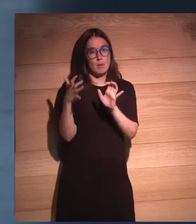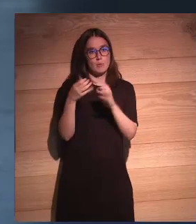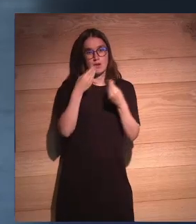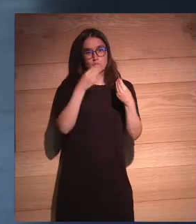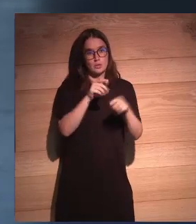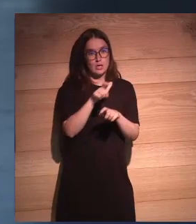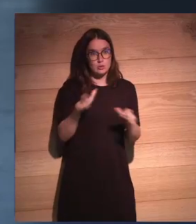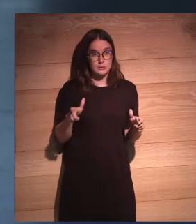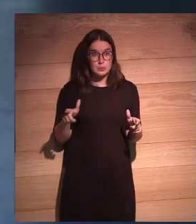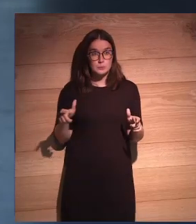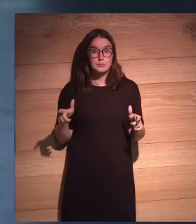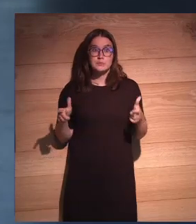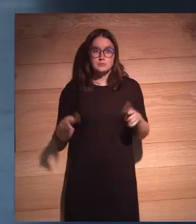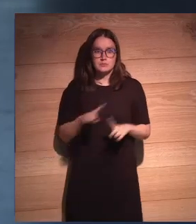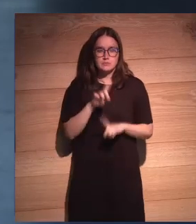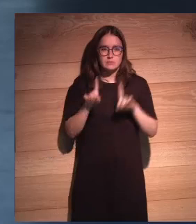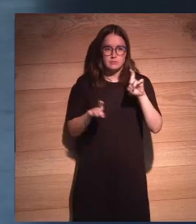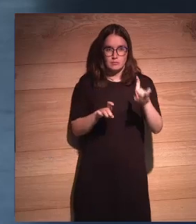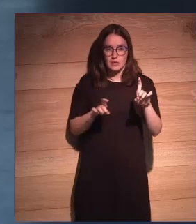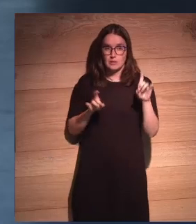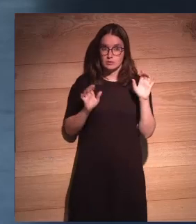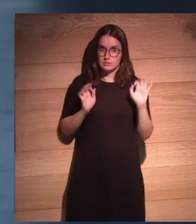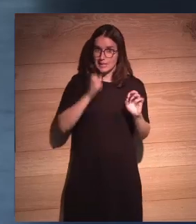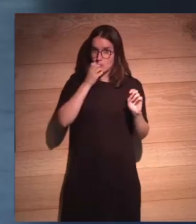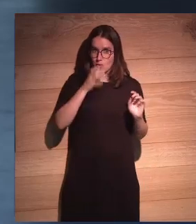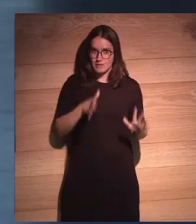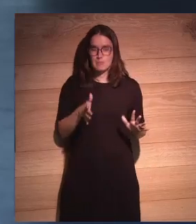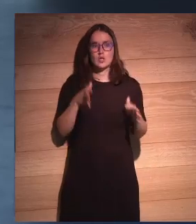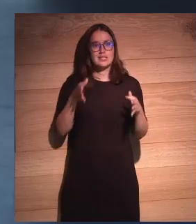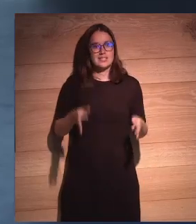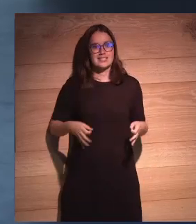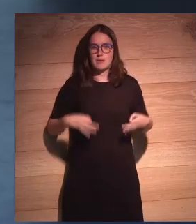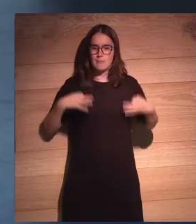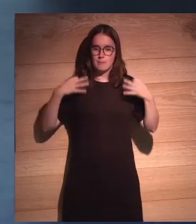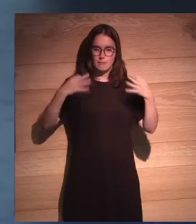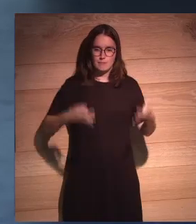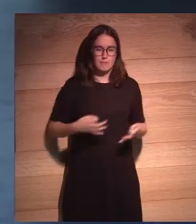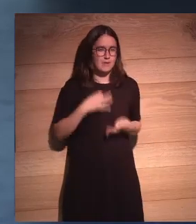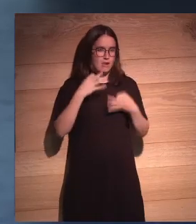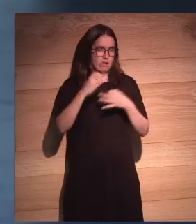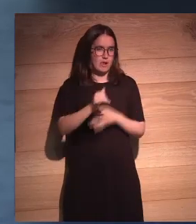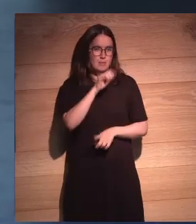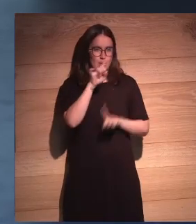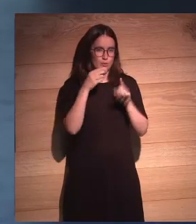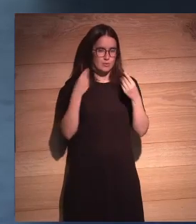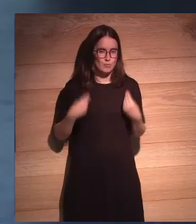humanos. Esa pregunta es muy pertinente y ha sido siempre una constante.